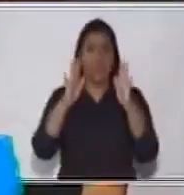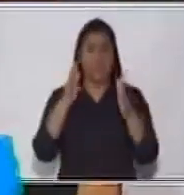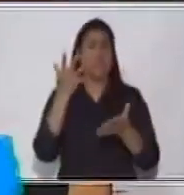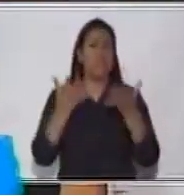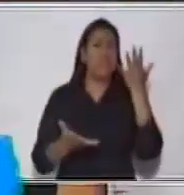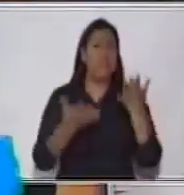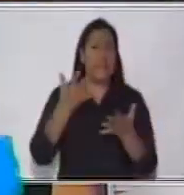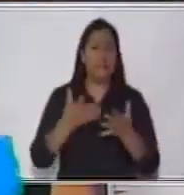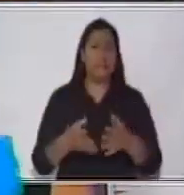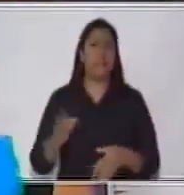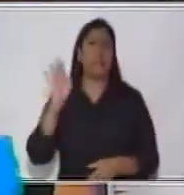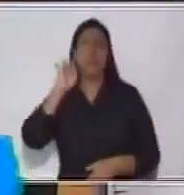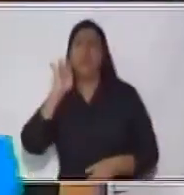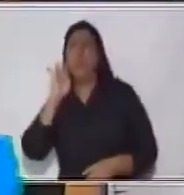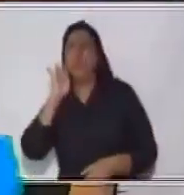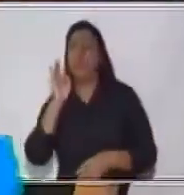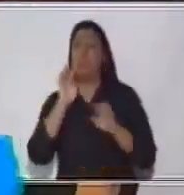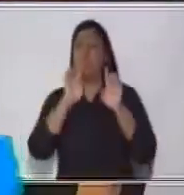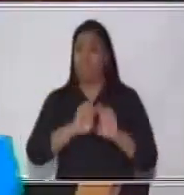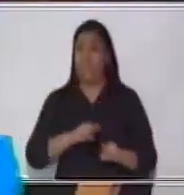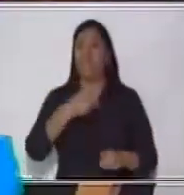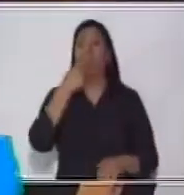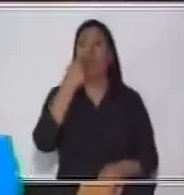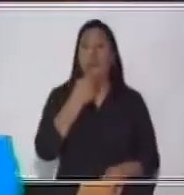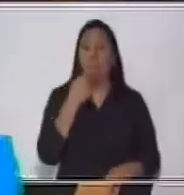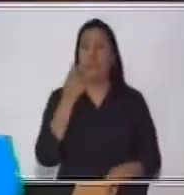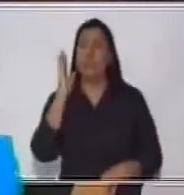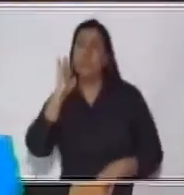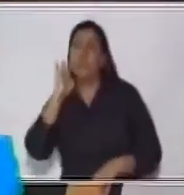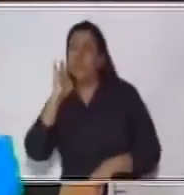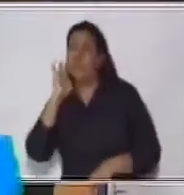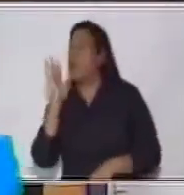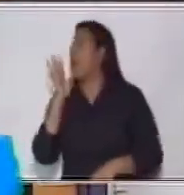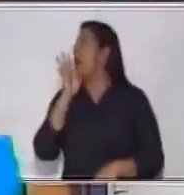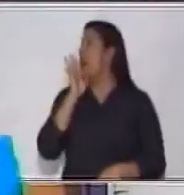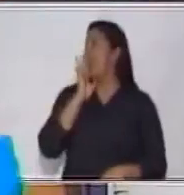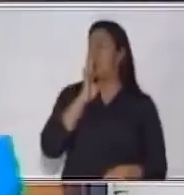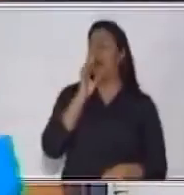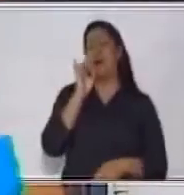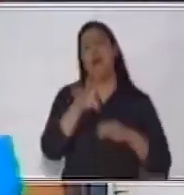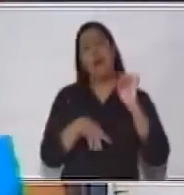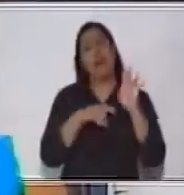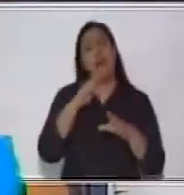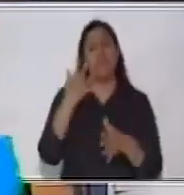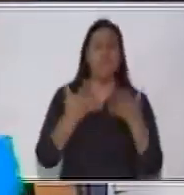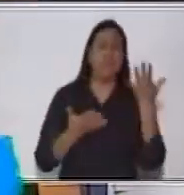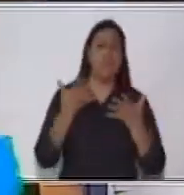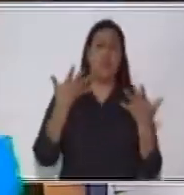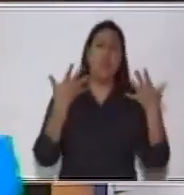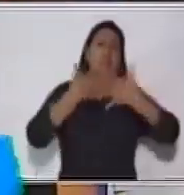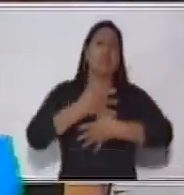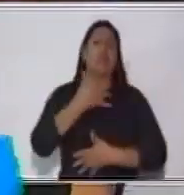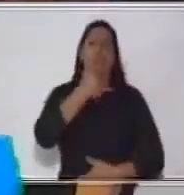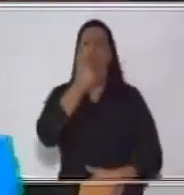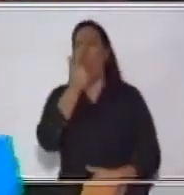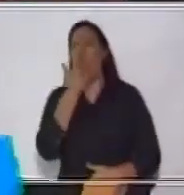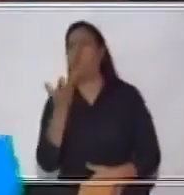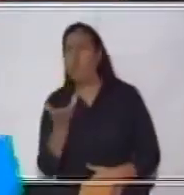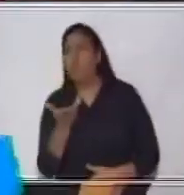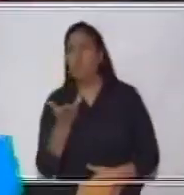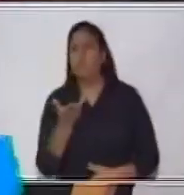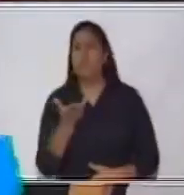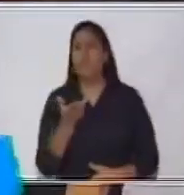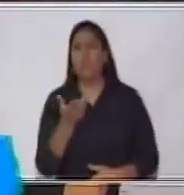confundan y a eso le vamos a llamar yeísmo. En algunas partes de Hispanoamérica no se hace esa diferencia entre